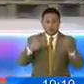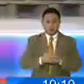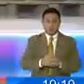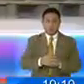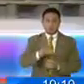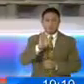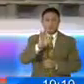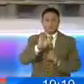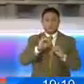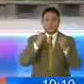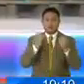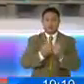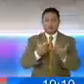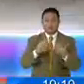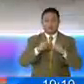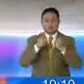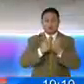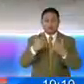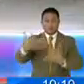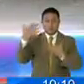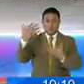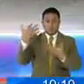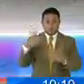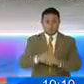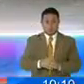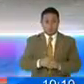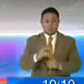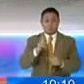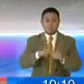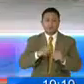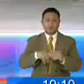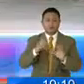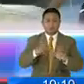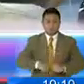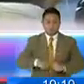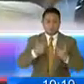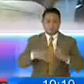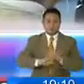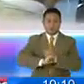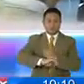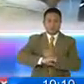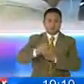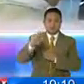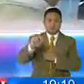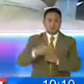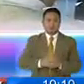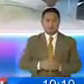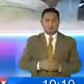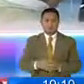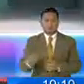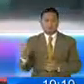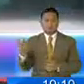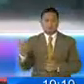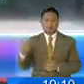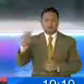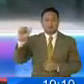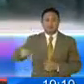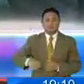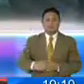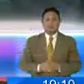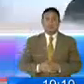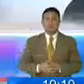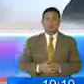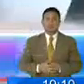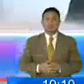9 organizaciones entre sociales y políticas se han inscrito para hacer campaña por la opción no y 12 por la opción